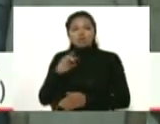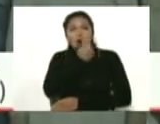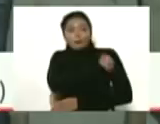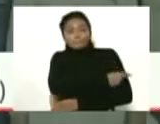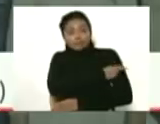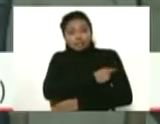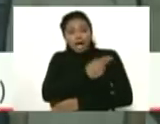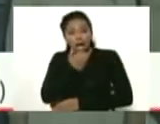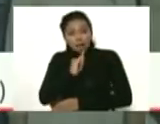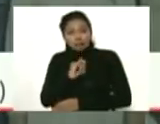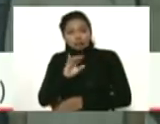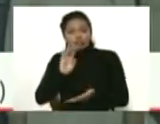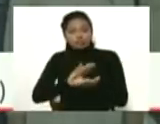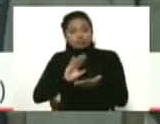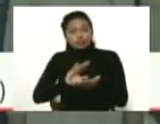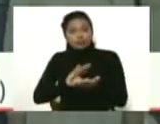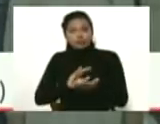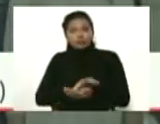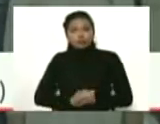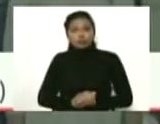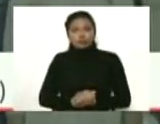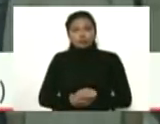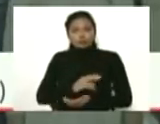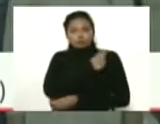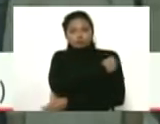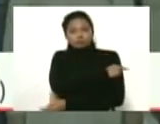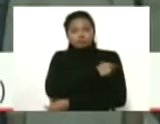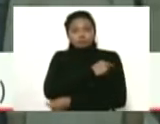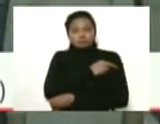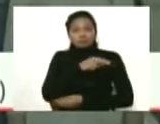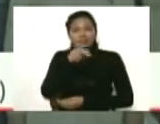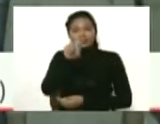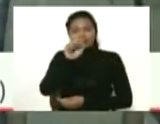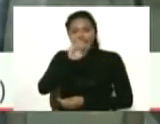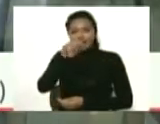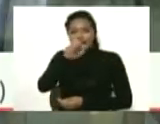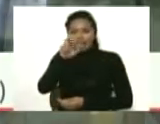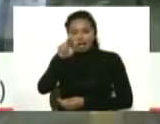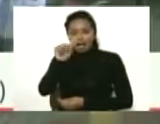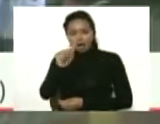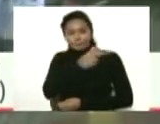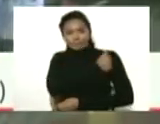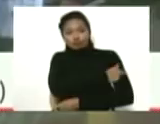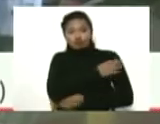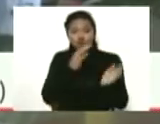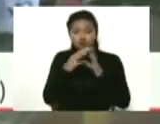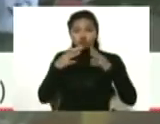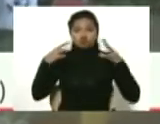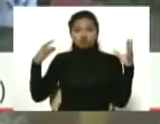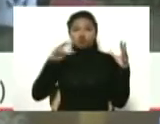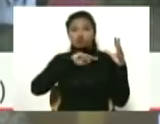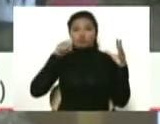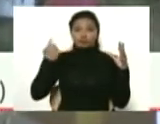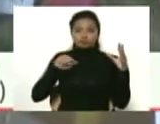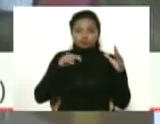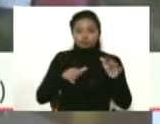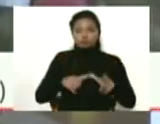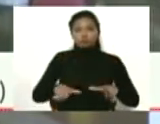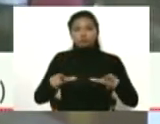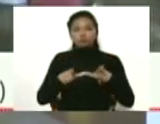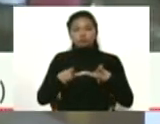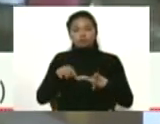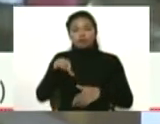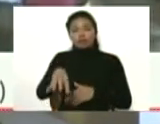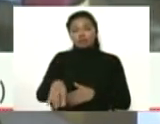que es el centro de hospital Enrique Tejera, que es el hospital más grande que tenemos acá en el